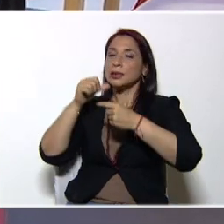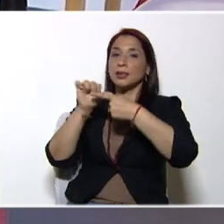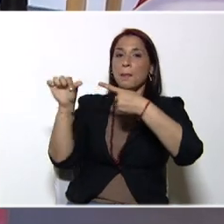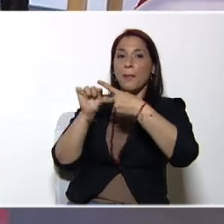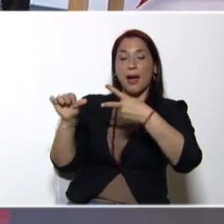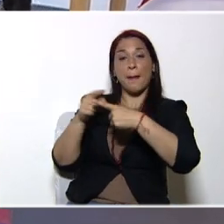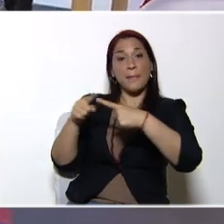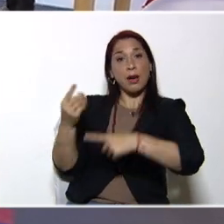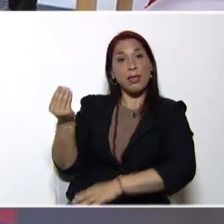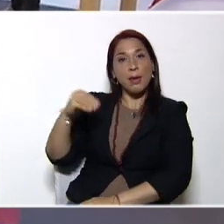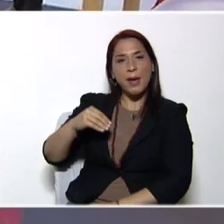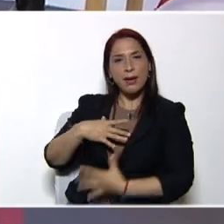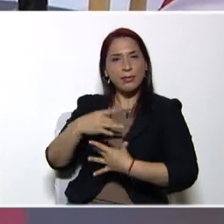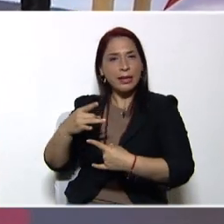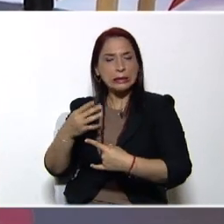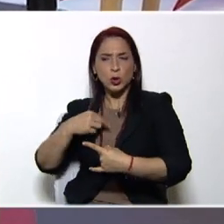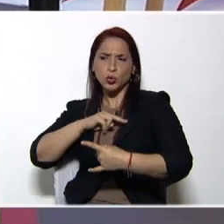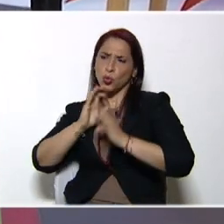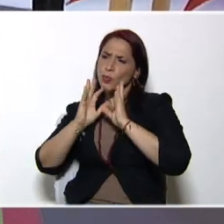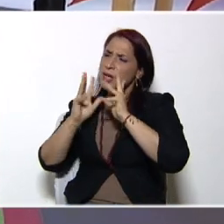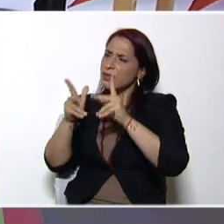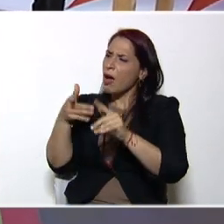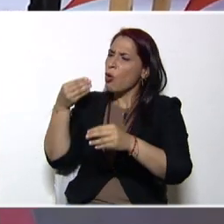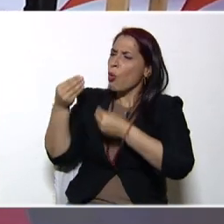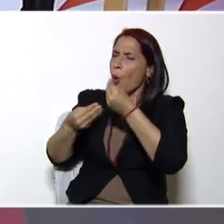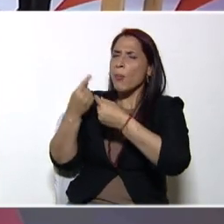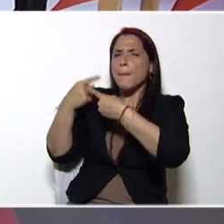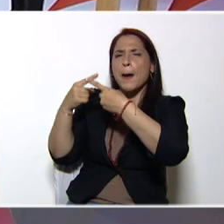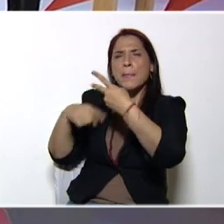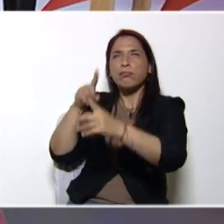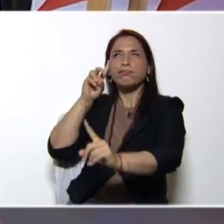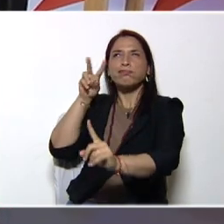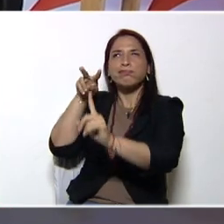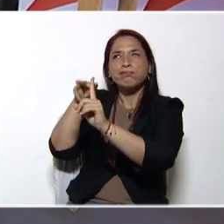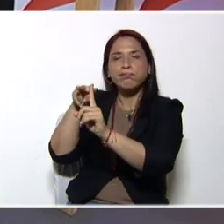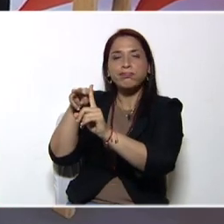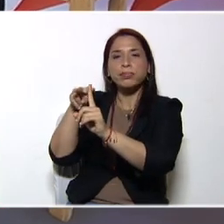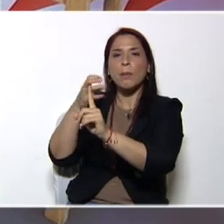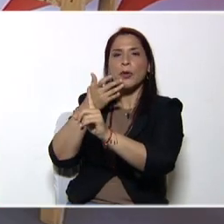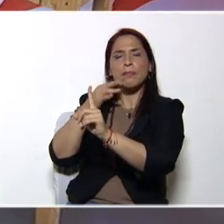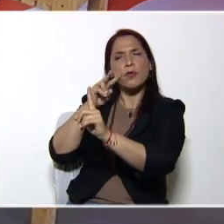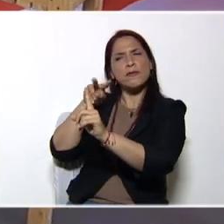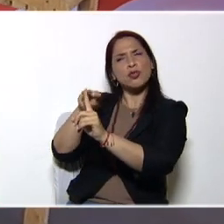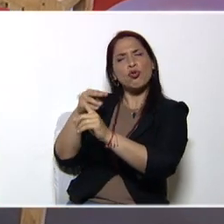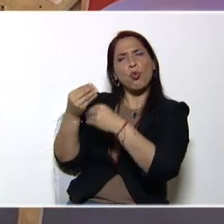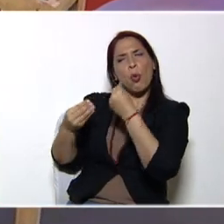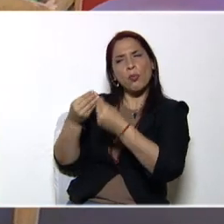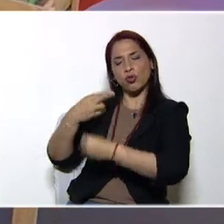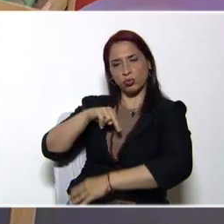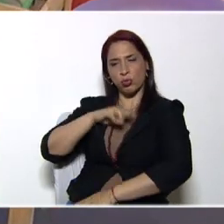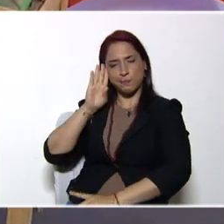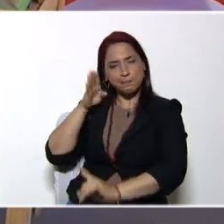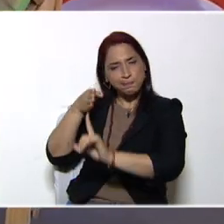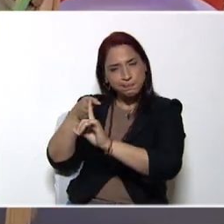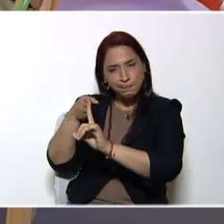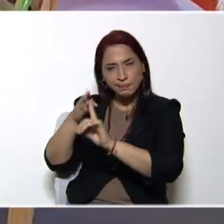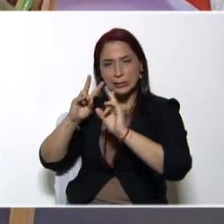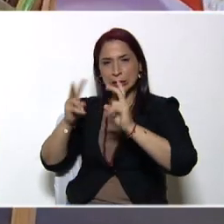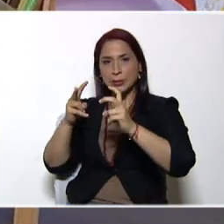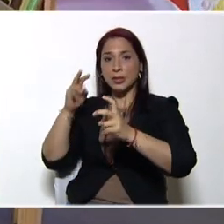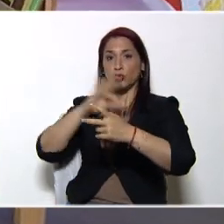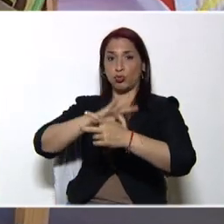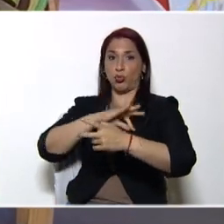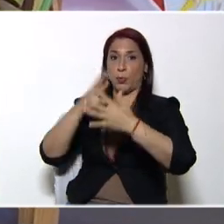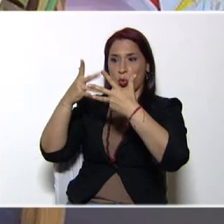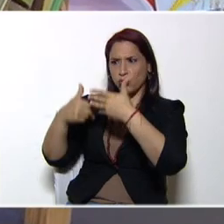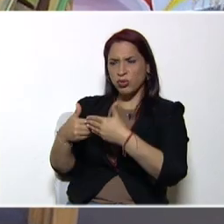pero además lo interesante es que lo hemos planteado desde distintas perspectivas. Perfecto. Desde la perspectiva de lo que estamos abordando hoy a nivel